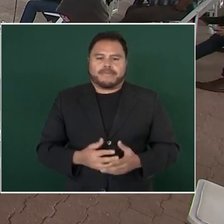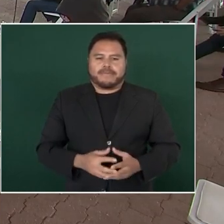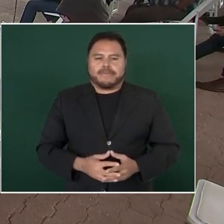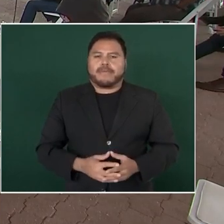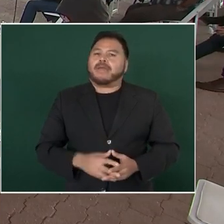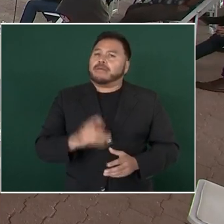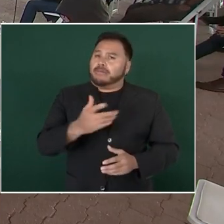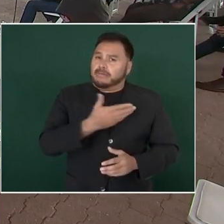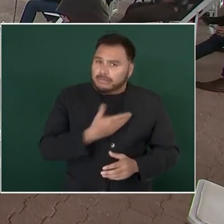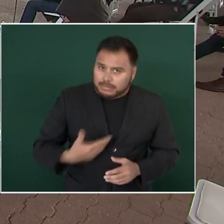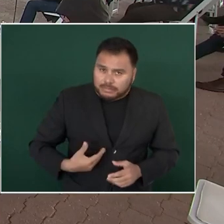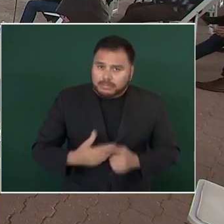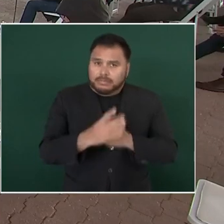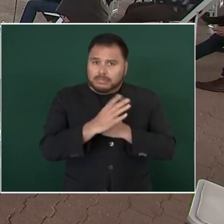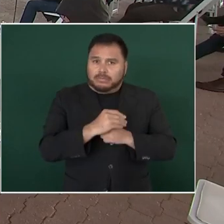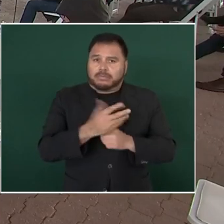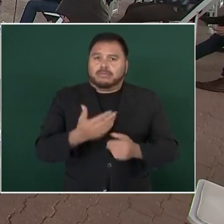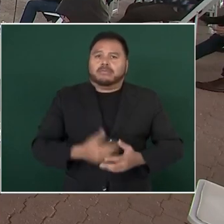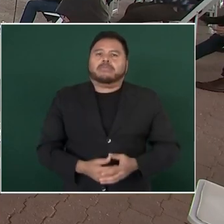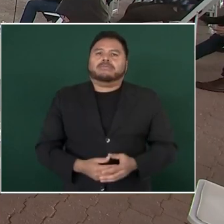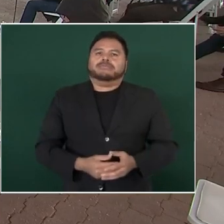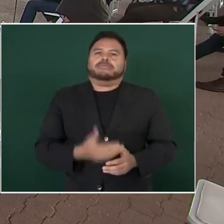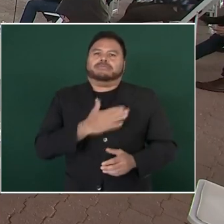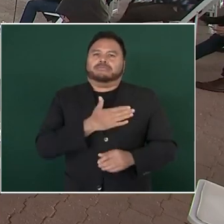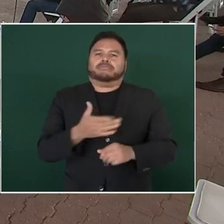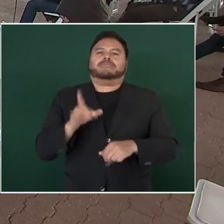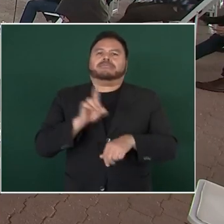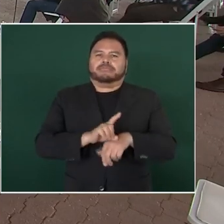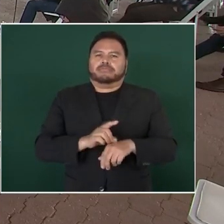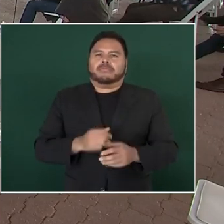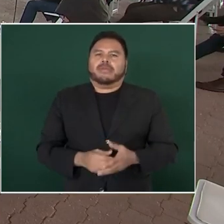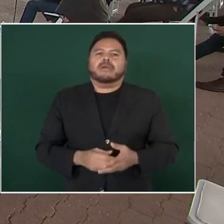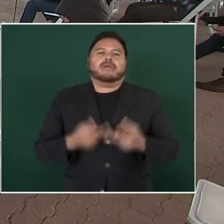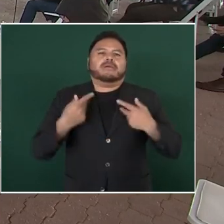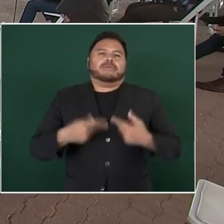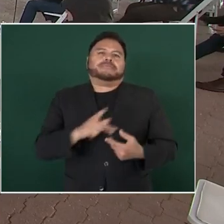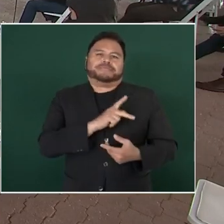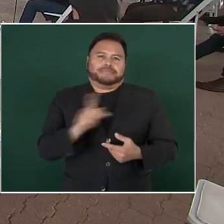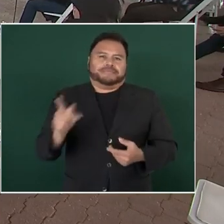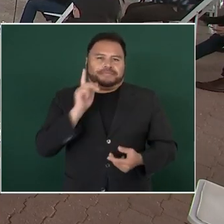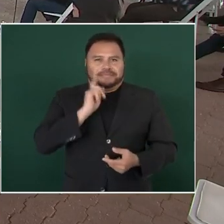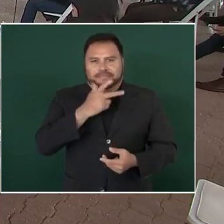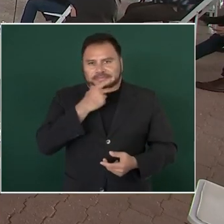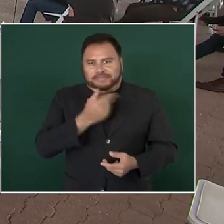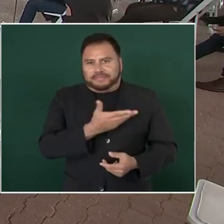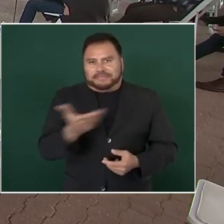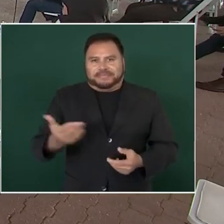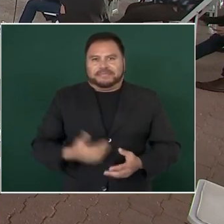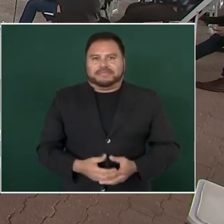Con su permiso, señor presidente, buenos días a todas y a todos.